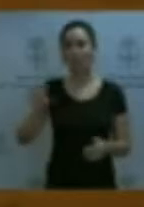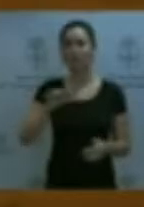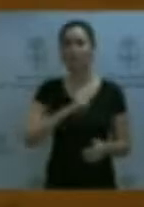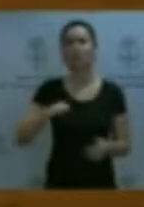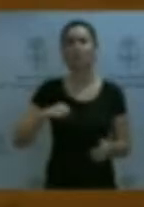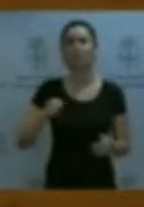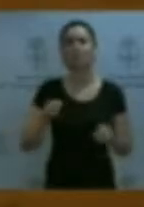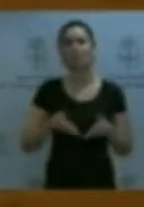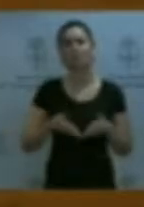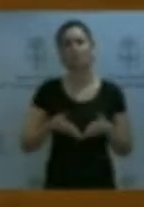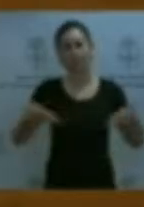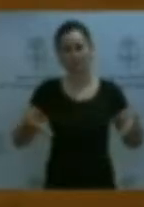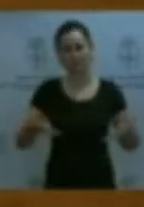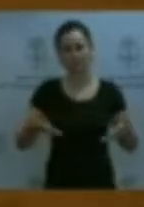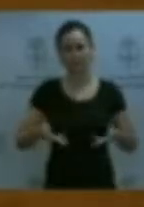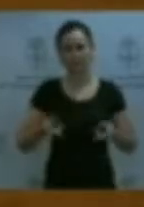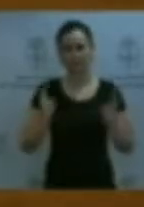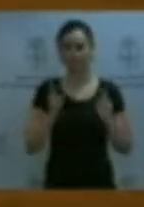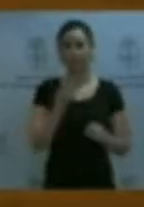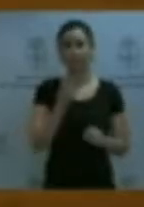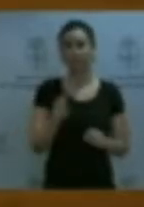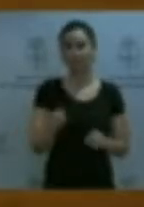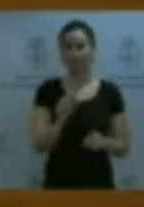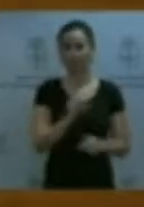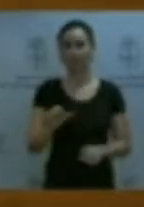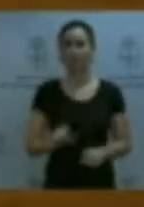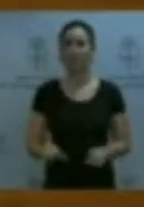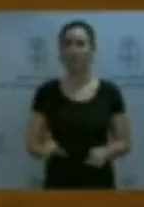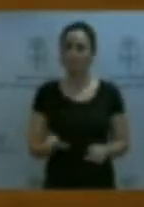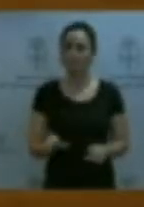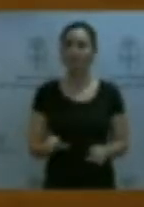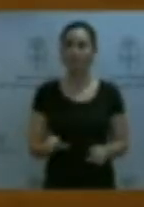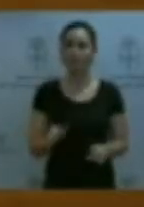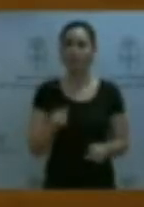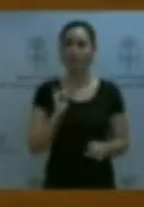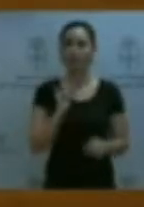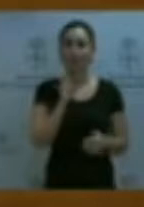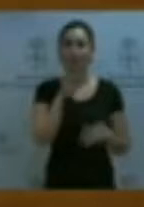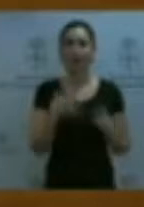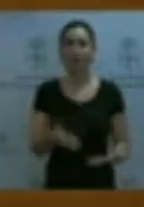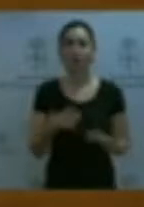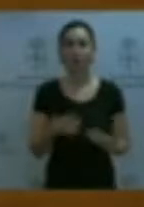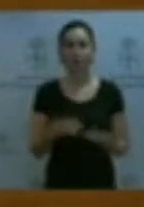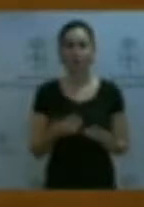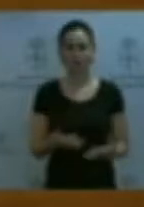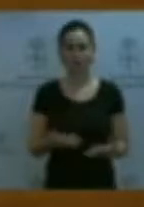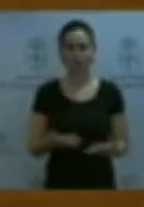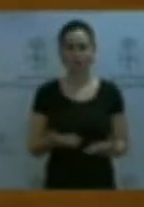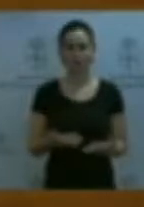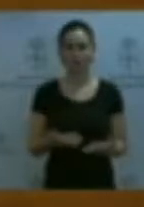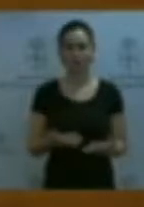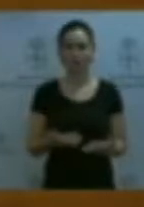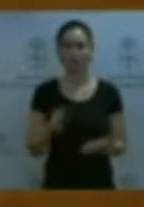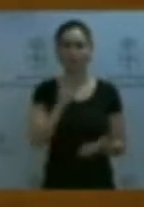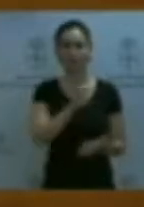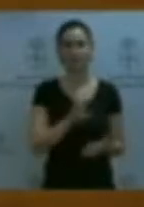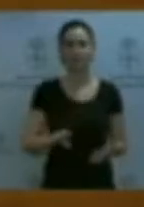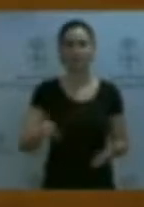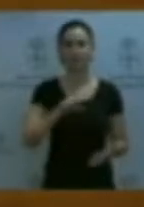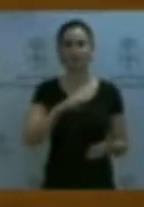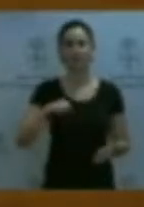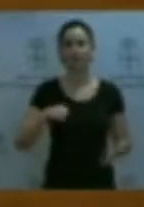semanas existe y está en vigor en muchas comunidades autónomas, de distinto y diferente signo político,